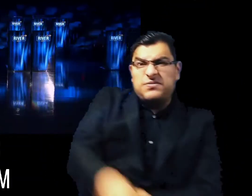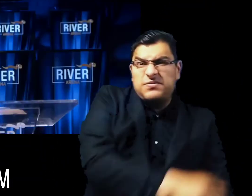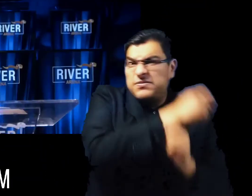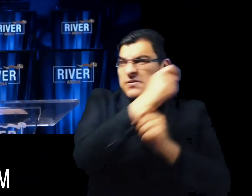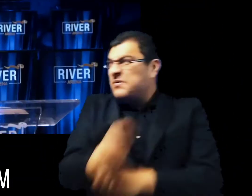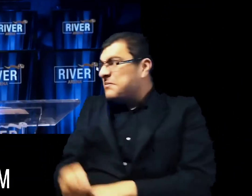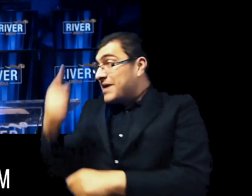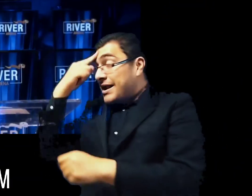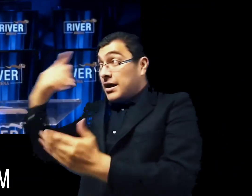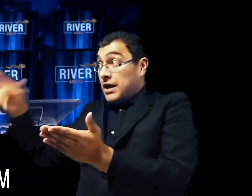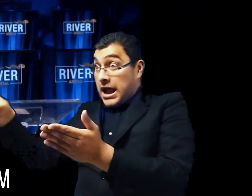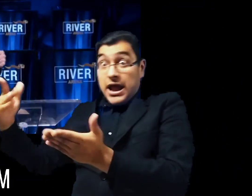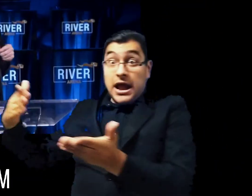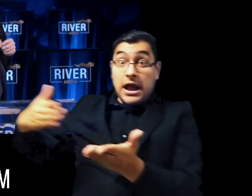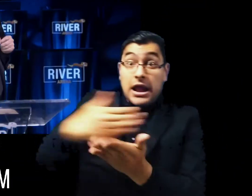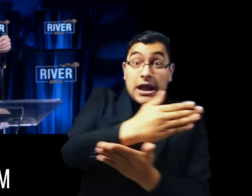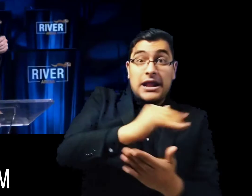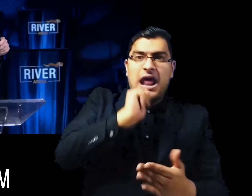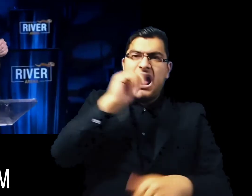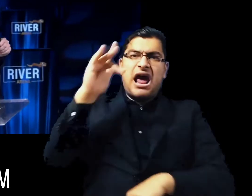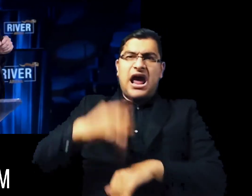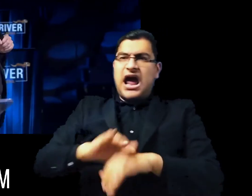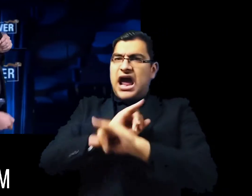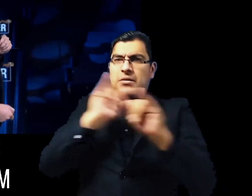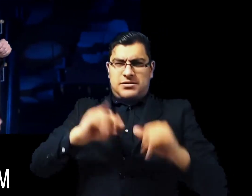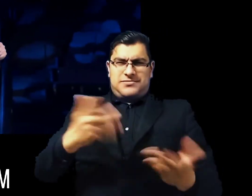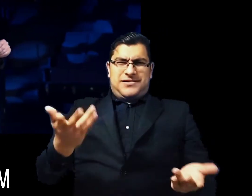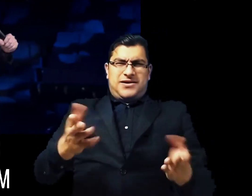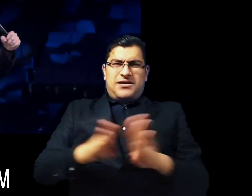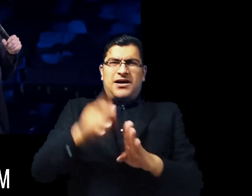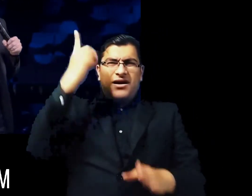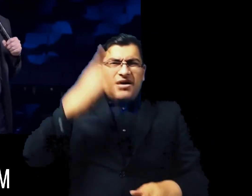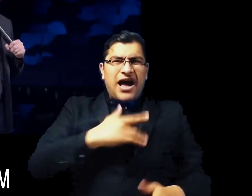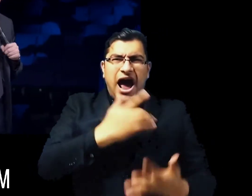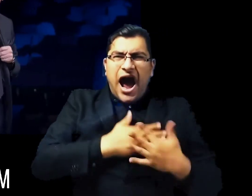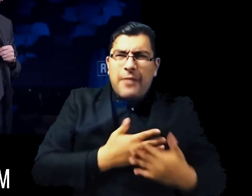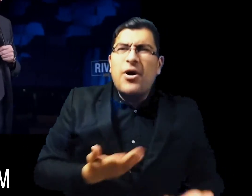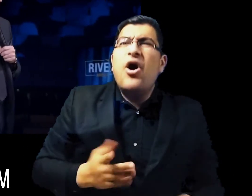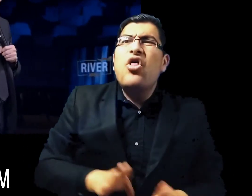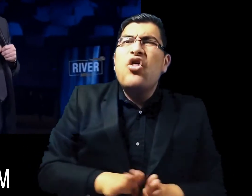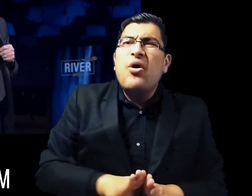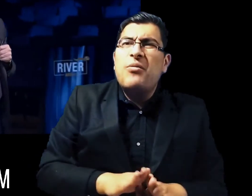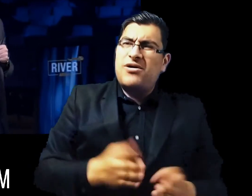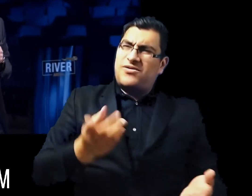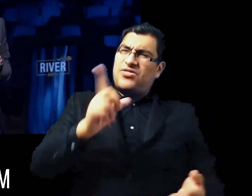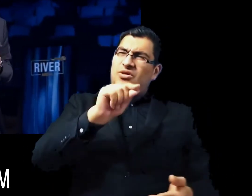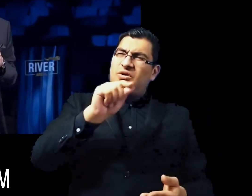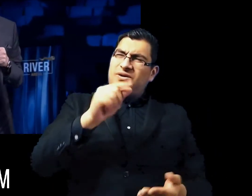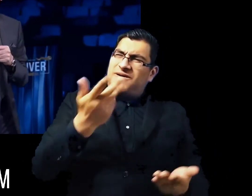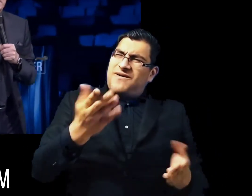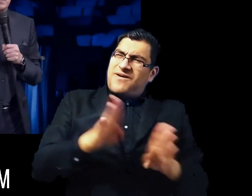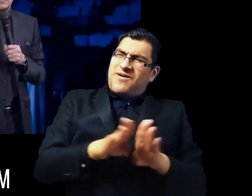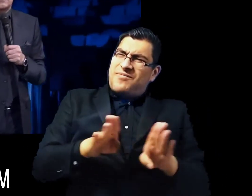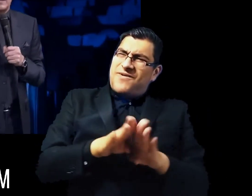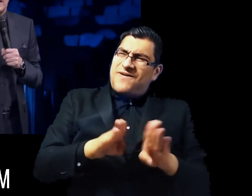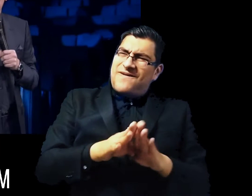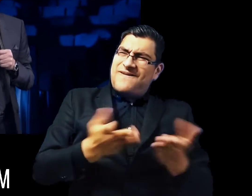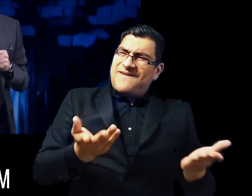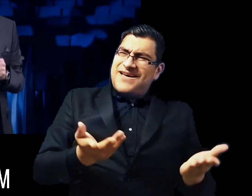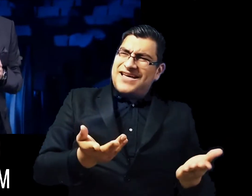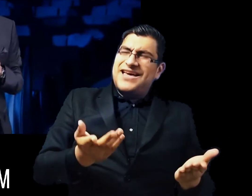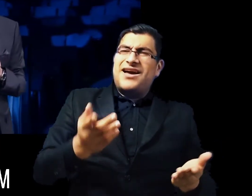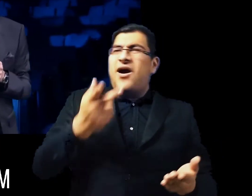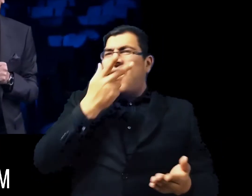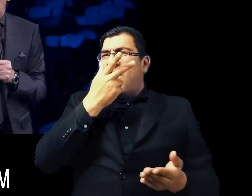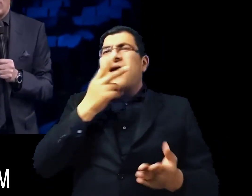más. Tú dices, ¿y a dónde está la gracia en ese pasaje? ¿Dónde hay amor ahí? ¿Cómo estos querubines, centinelas y